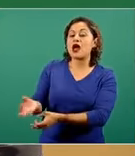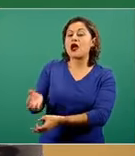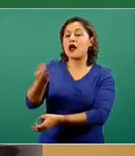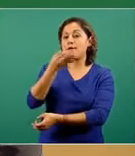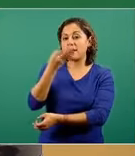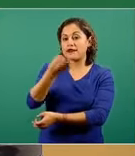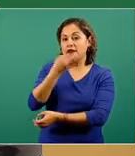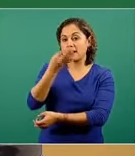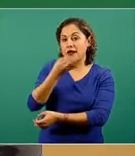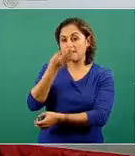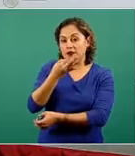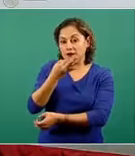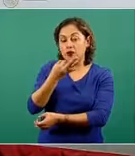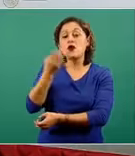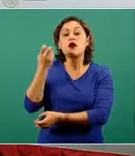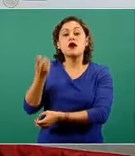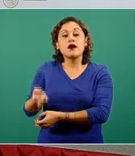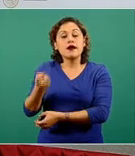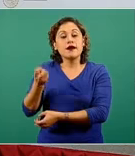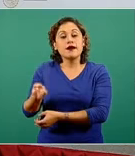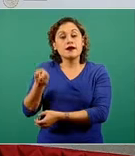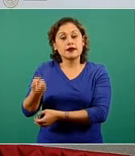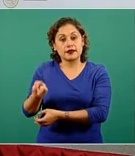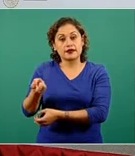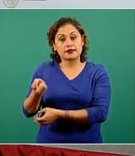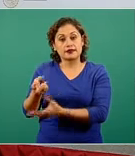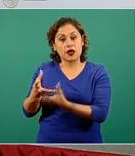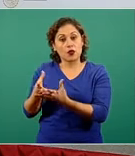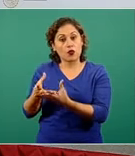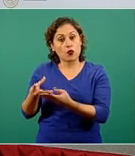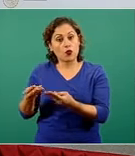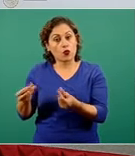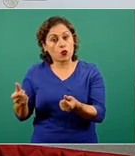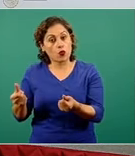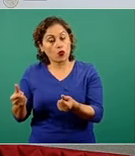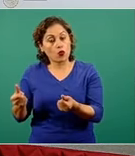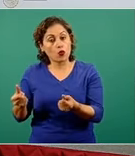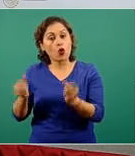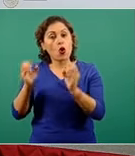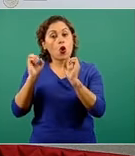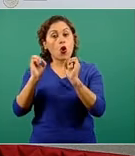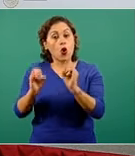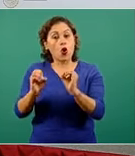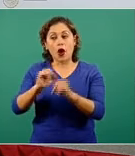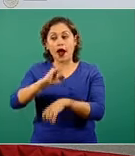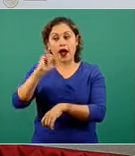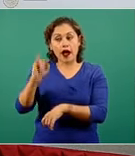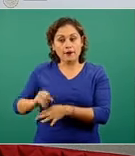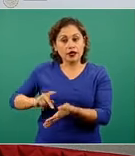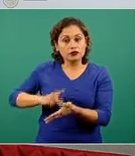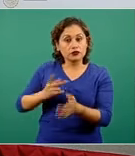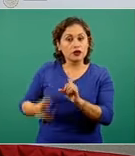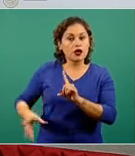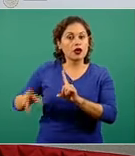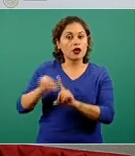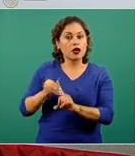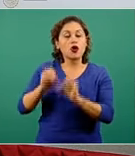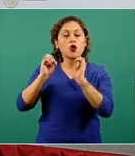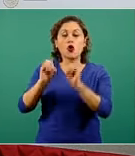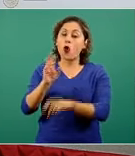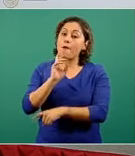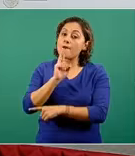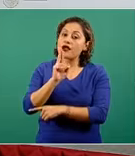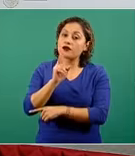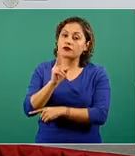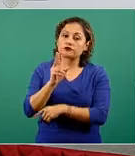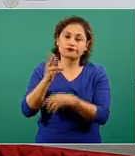remisión del problema y va a causar mejoría en la persona. Ese es todavía un reto mayor.